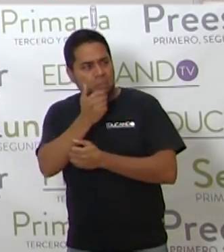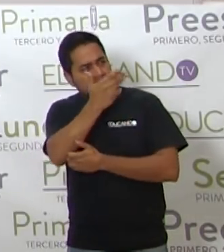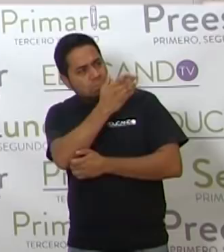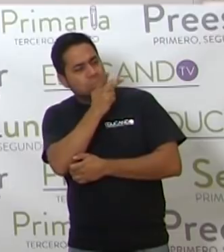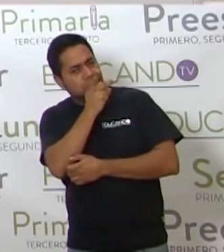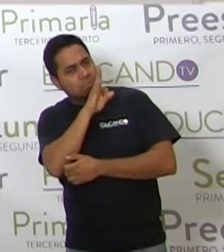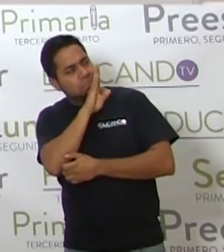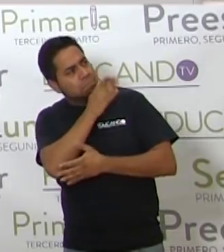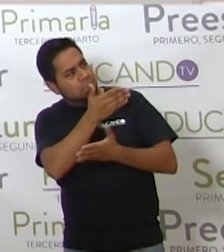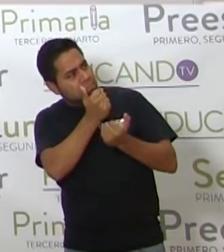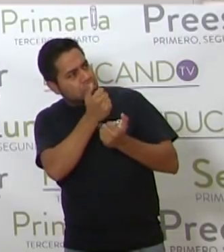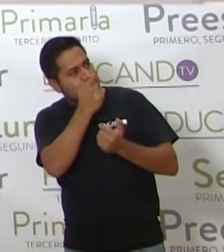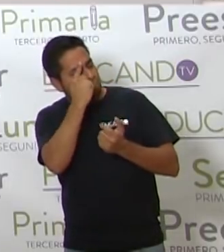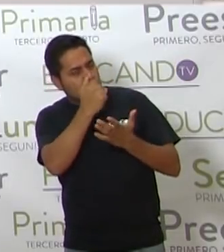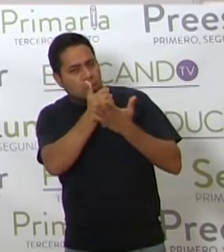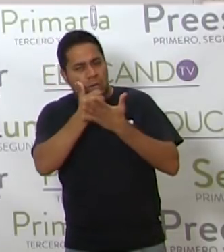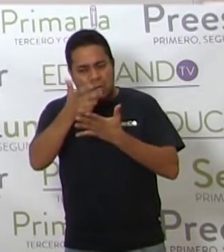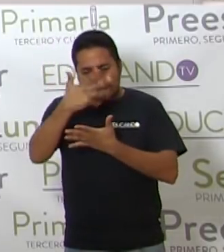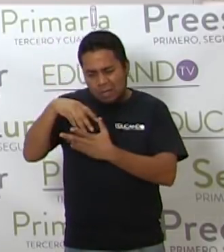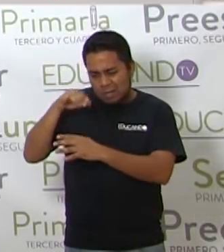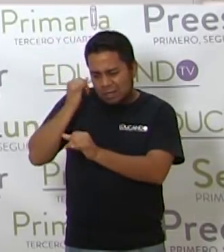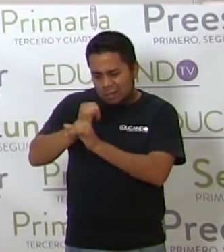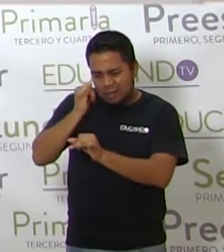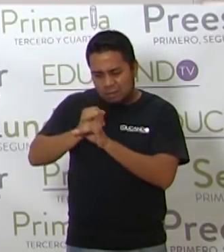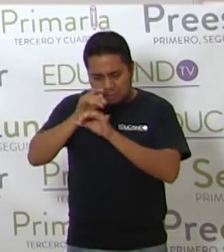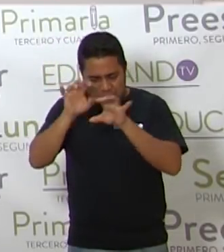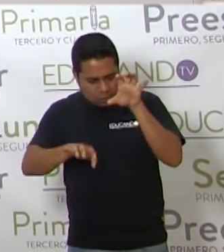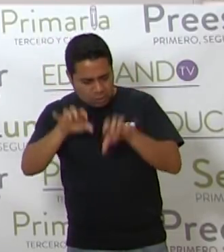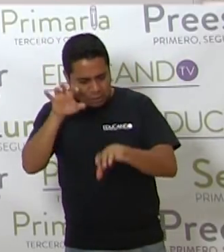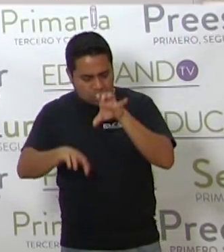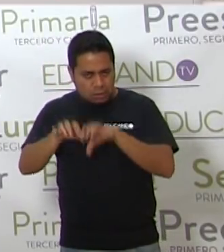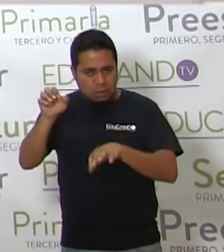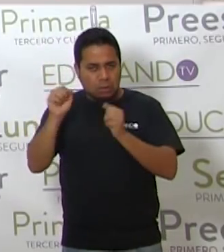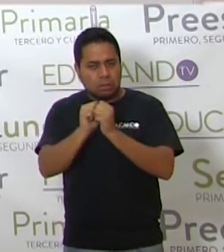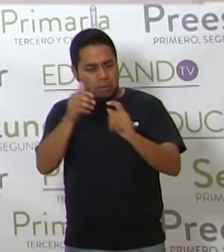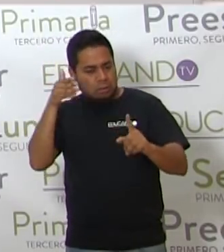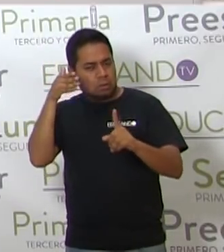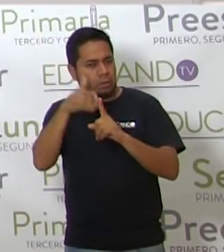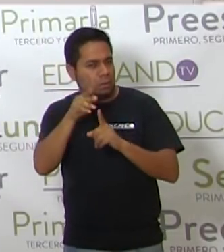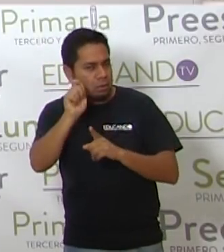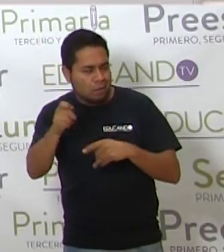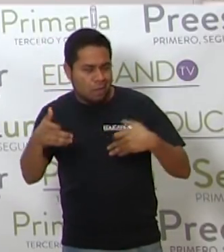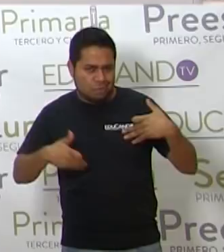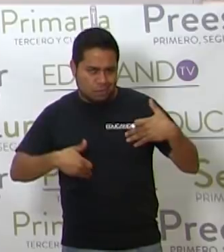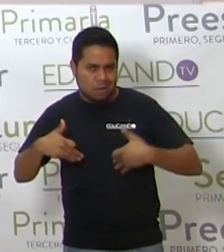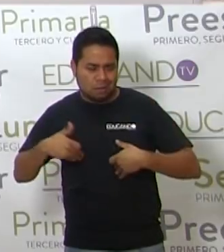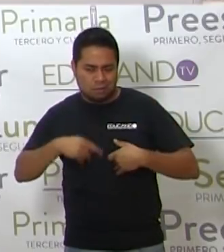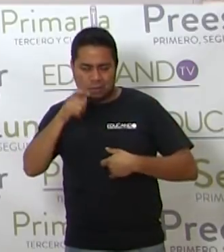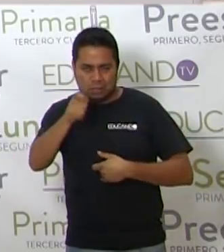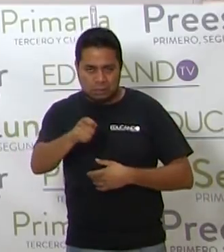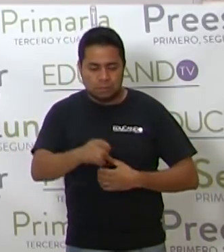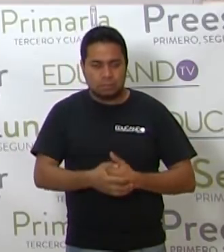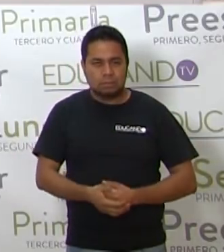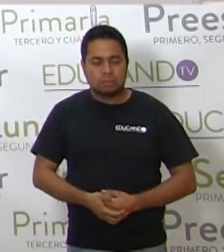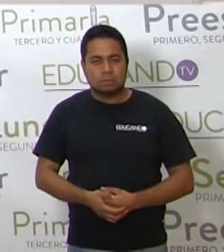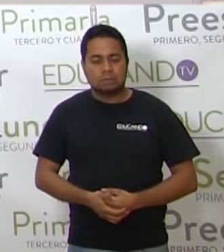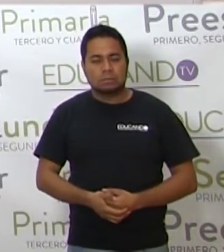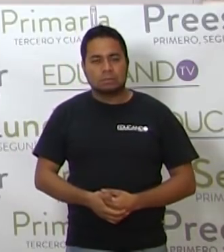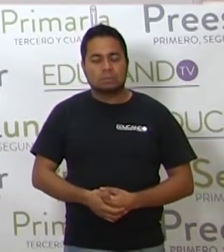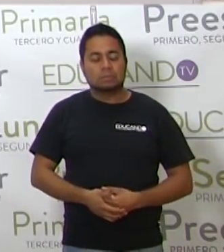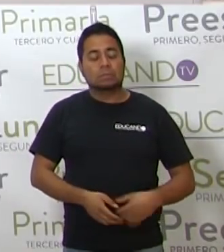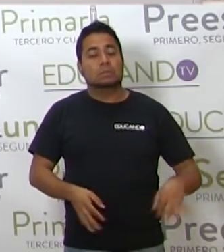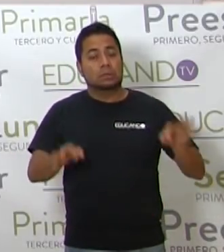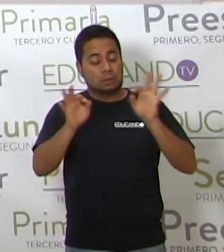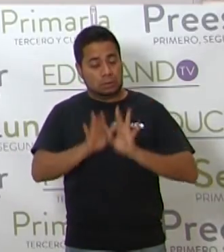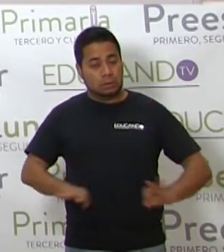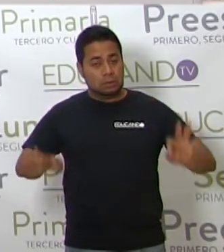papá o a mamá que te ayuden a buscar en internet todo lo relacionado con lo que son las obras de teatro. Indispensable,